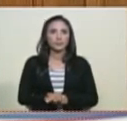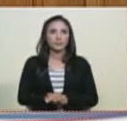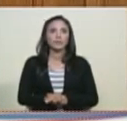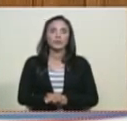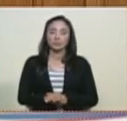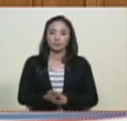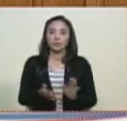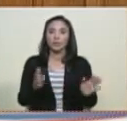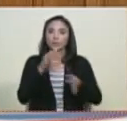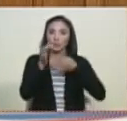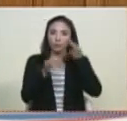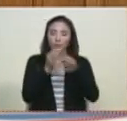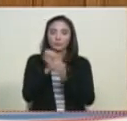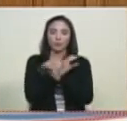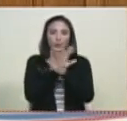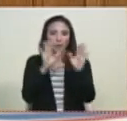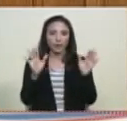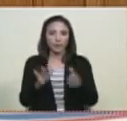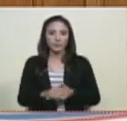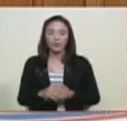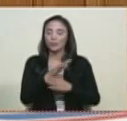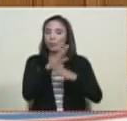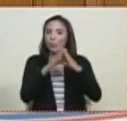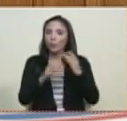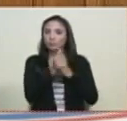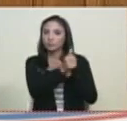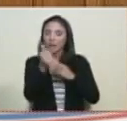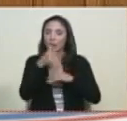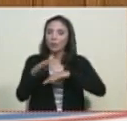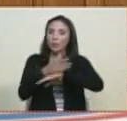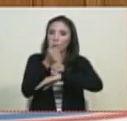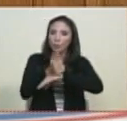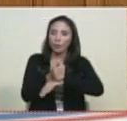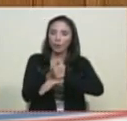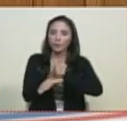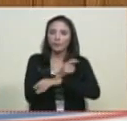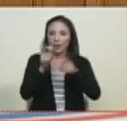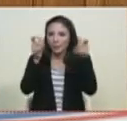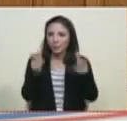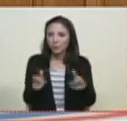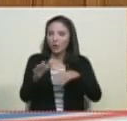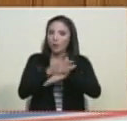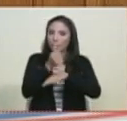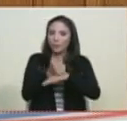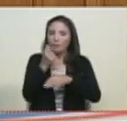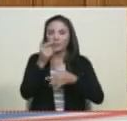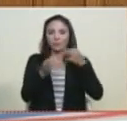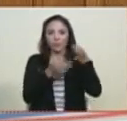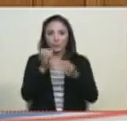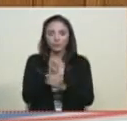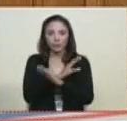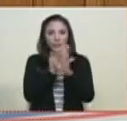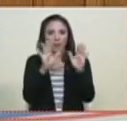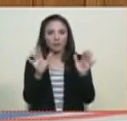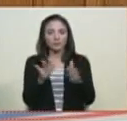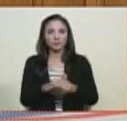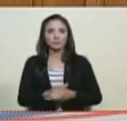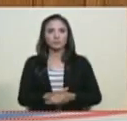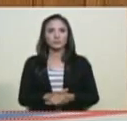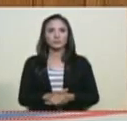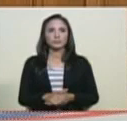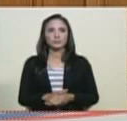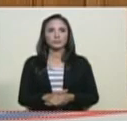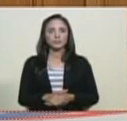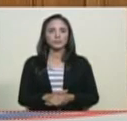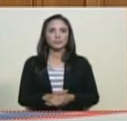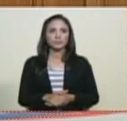el cruce de declaraciones de todos los detenidos involucrados, bueno, da todo el sentido